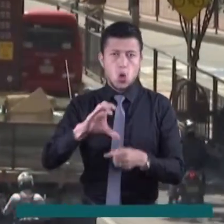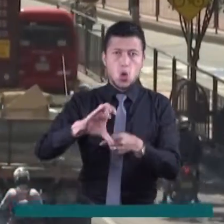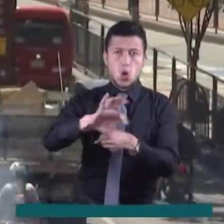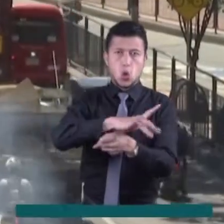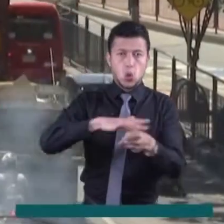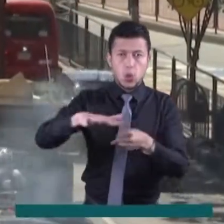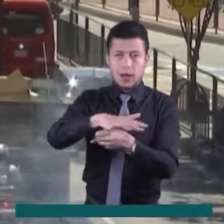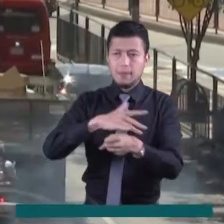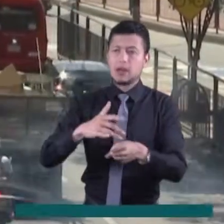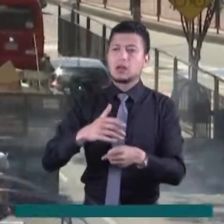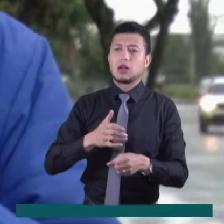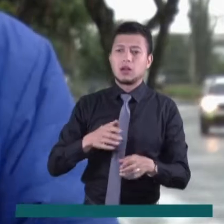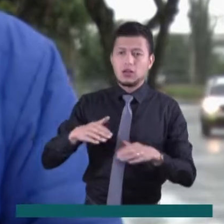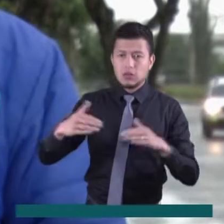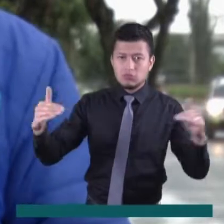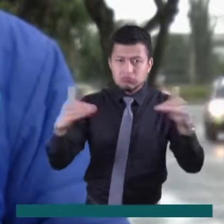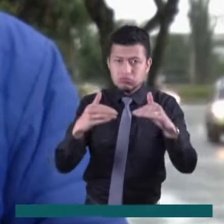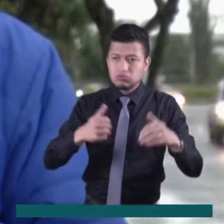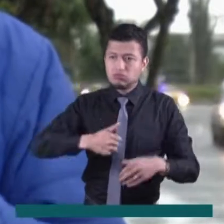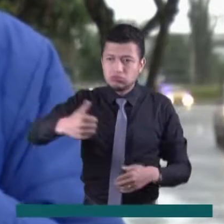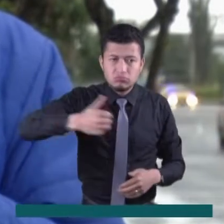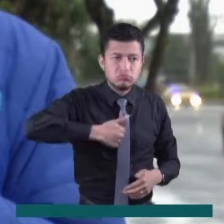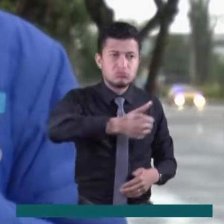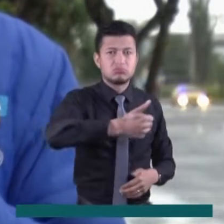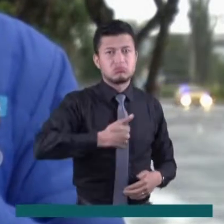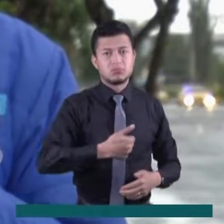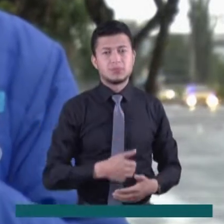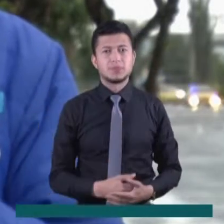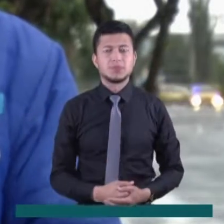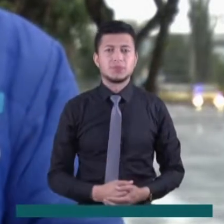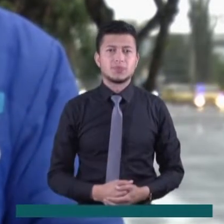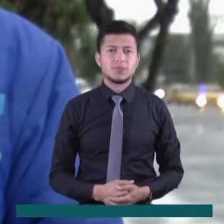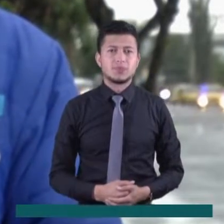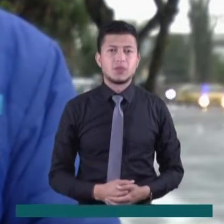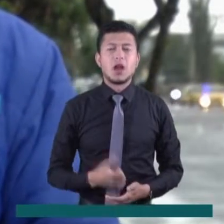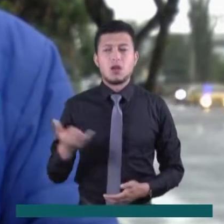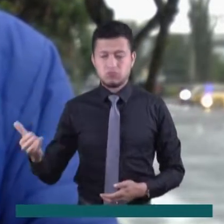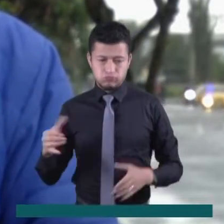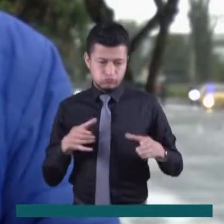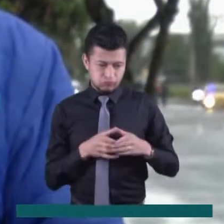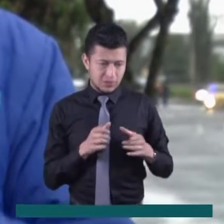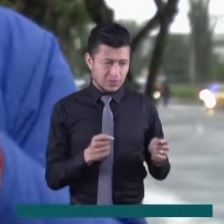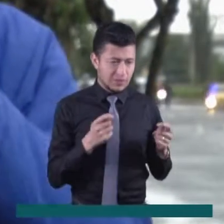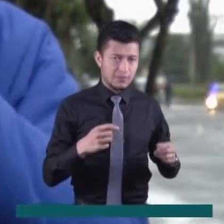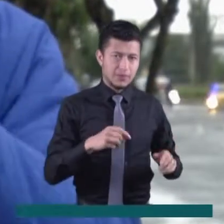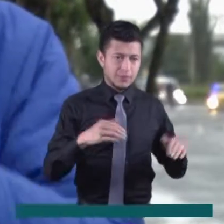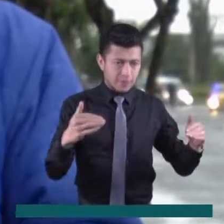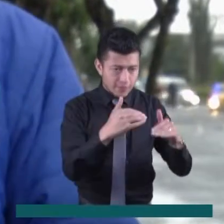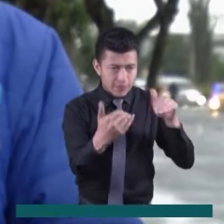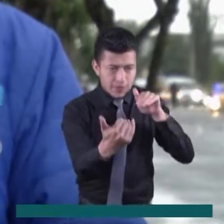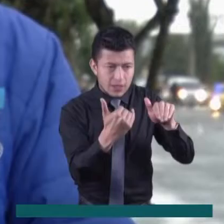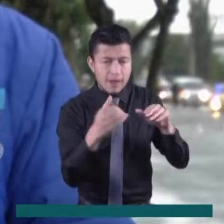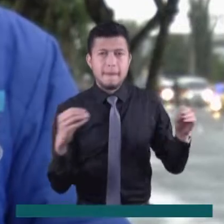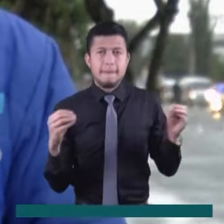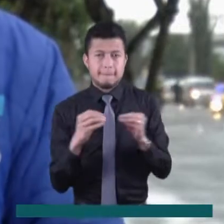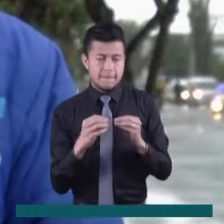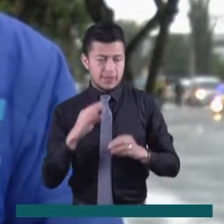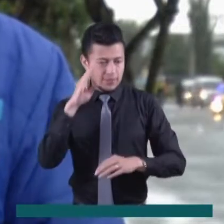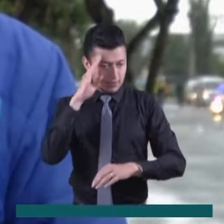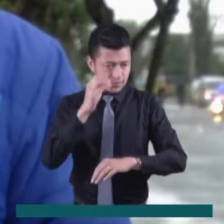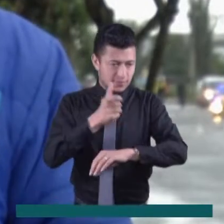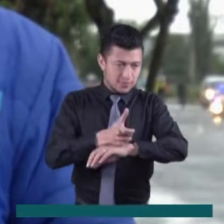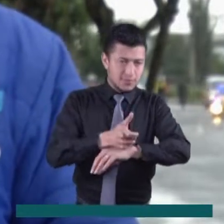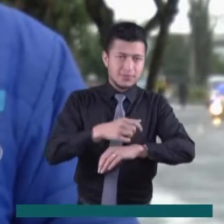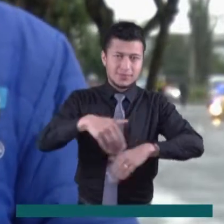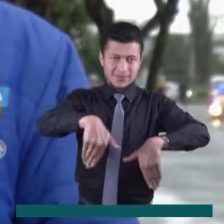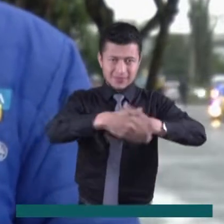las vías de Cundinamarca. Puntos salvavidas como la permanente presencia de la policía de tránsito y la asistencia de los agentes de